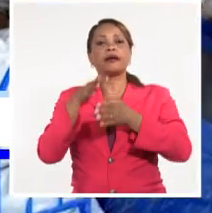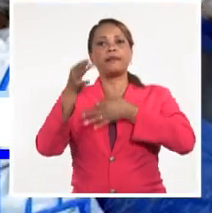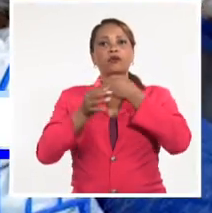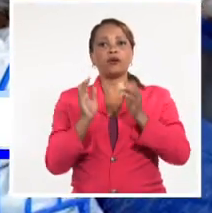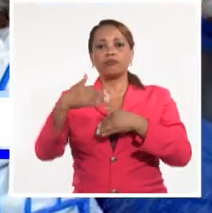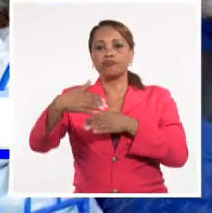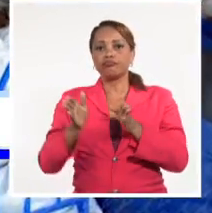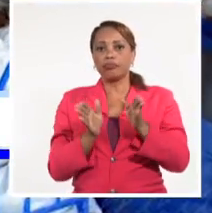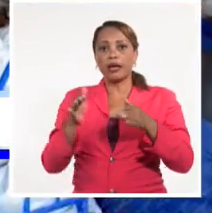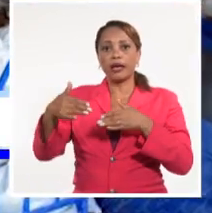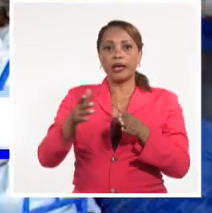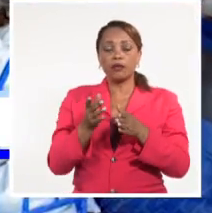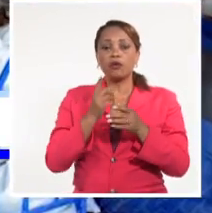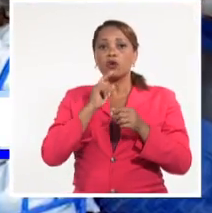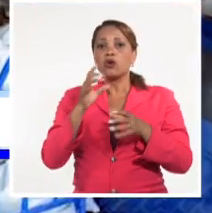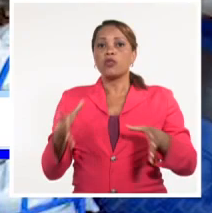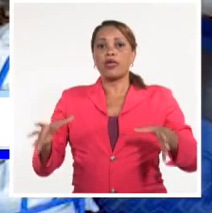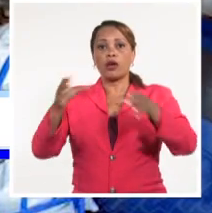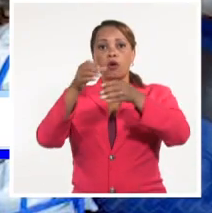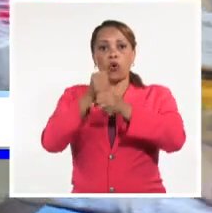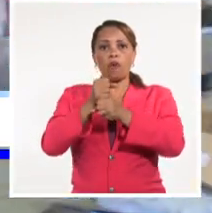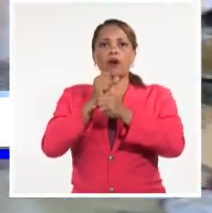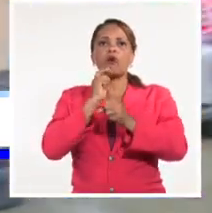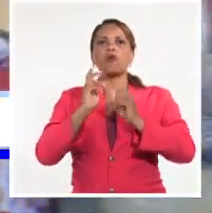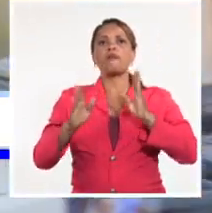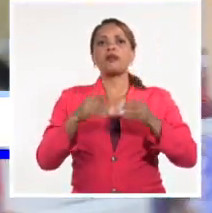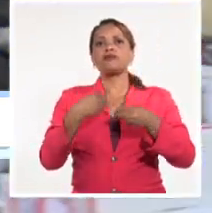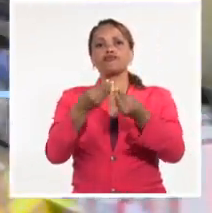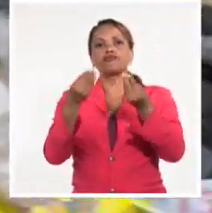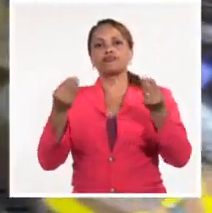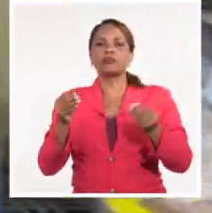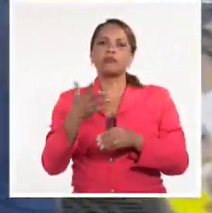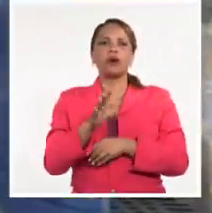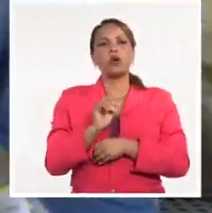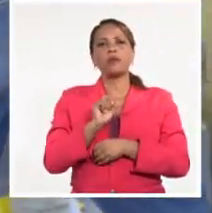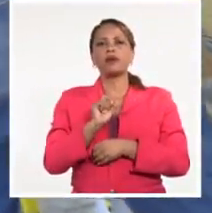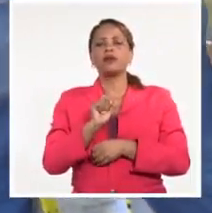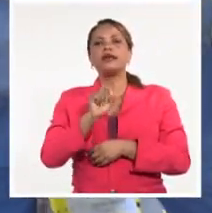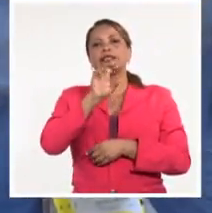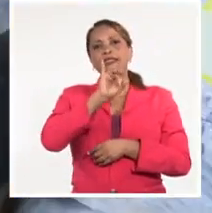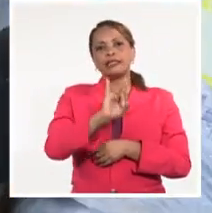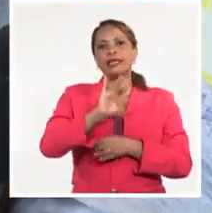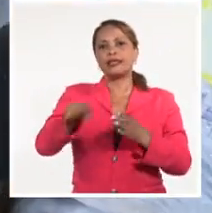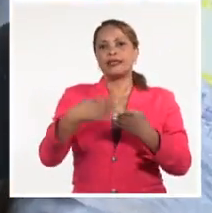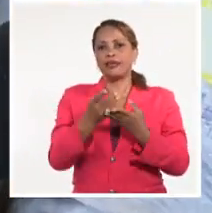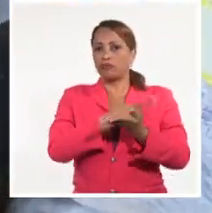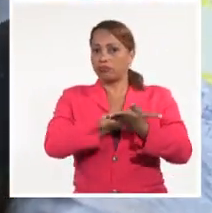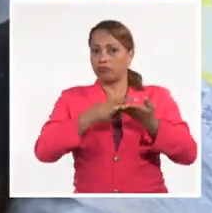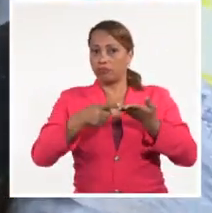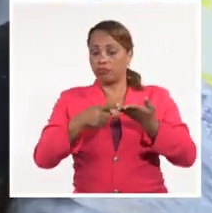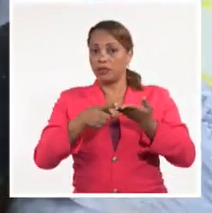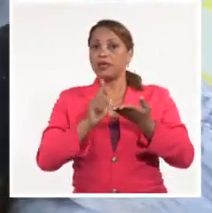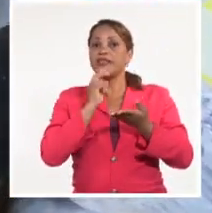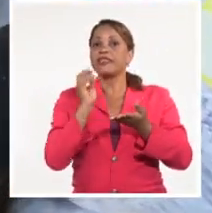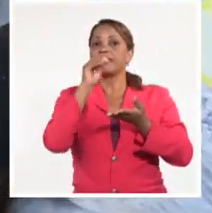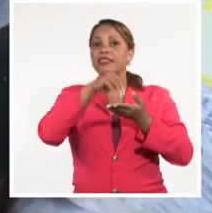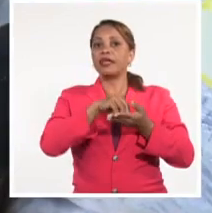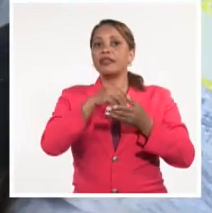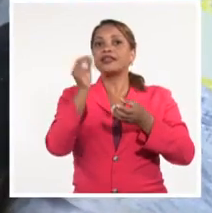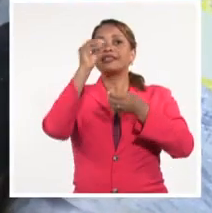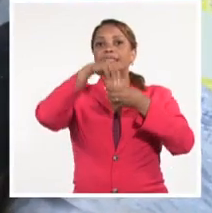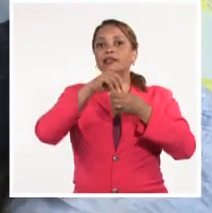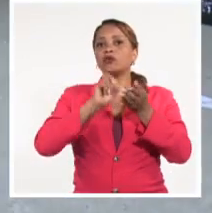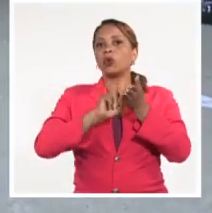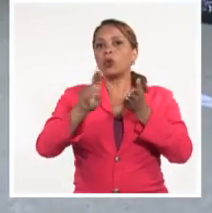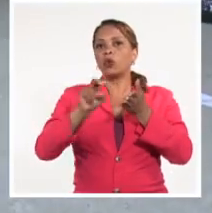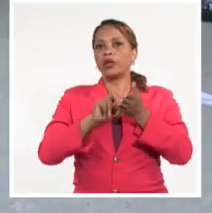concebidos en formato de combos, tendrán un plazo de entrega en un término máximo de 7 días cuando estén en Correos de Cuba. La venta